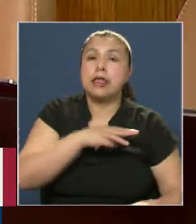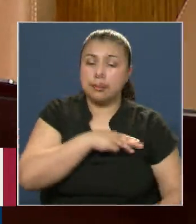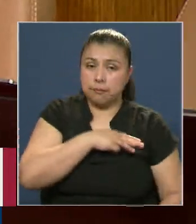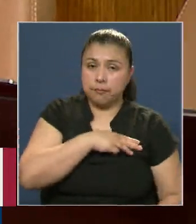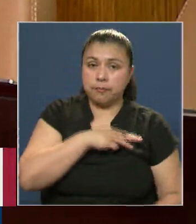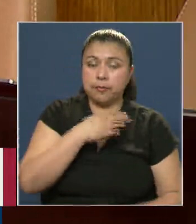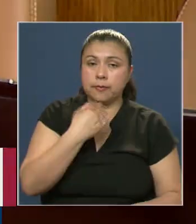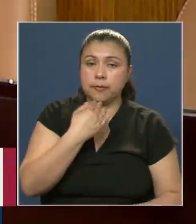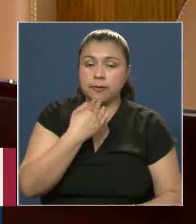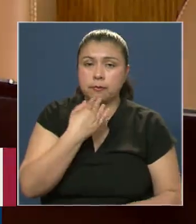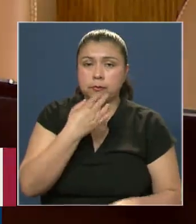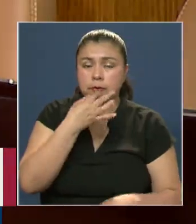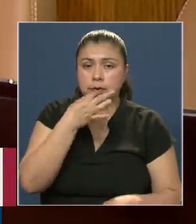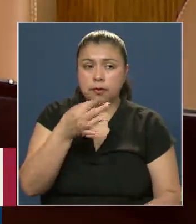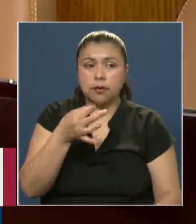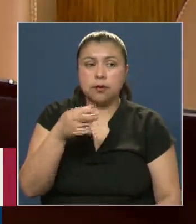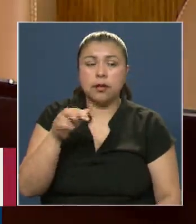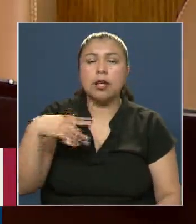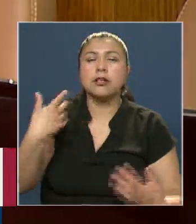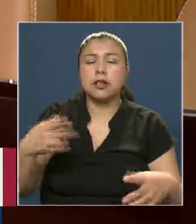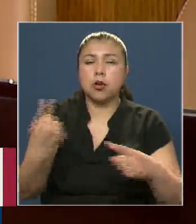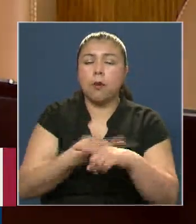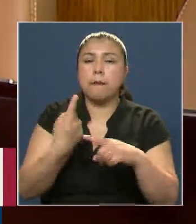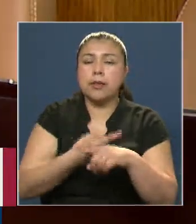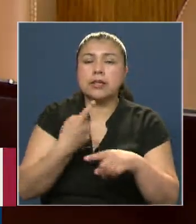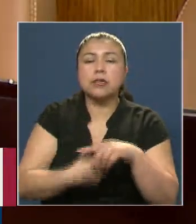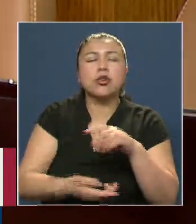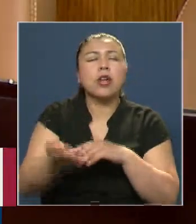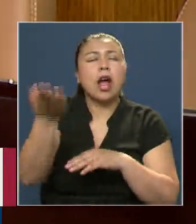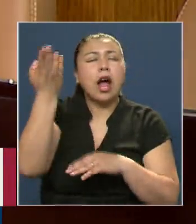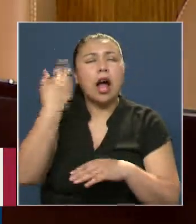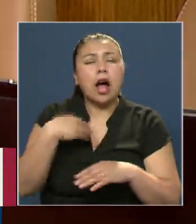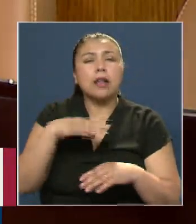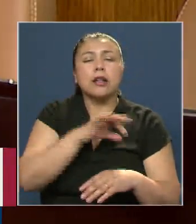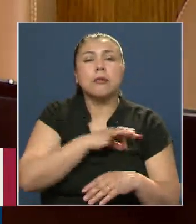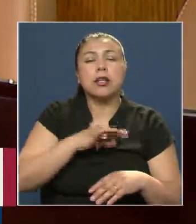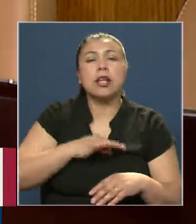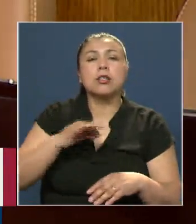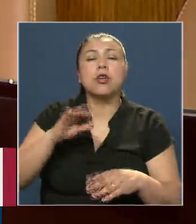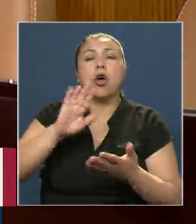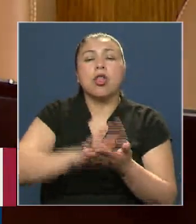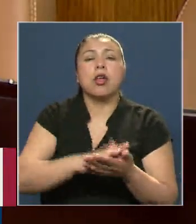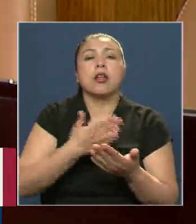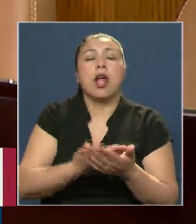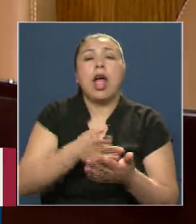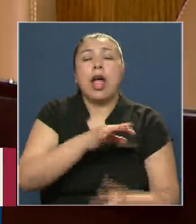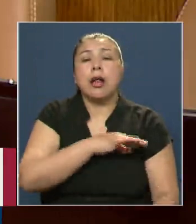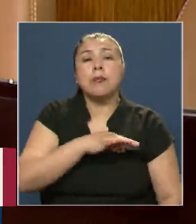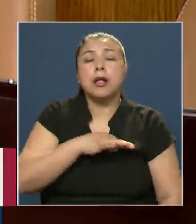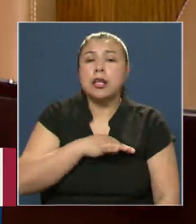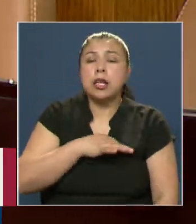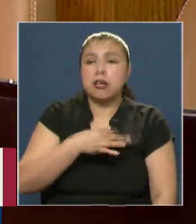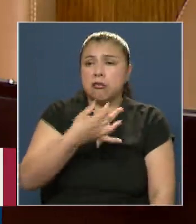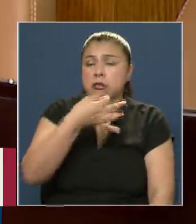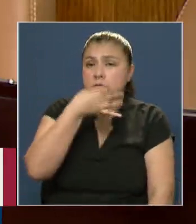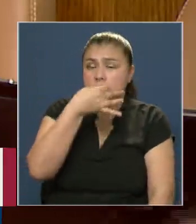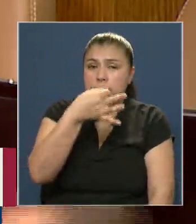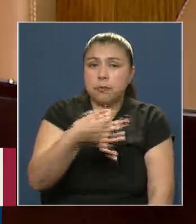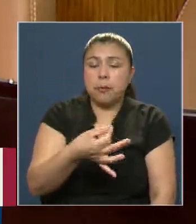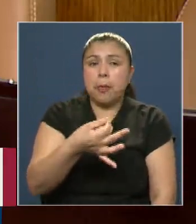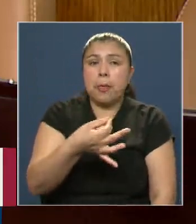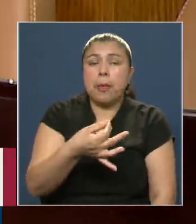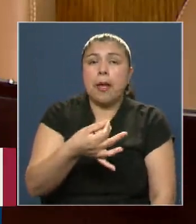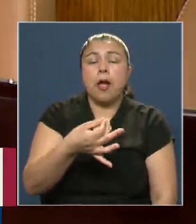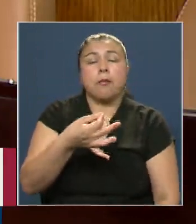Afortunadamente, señor presidente, después de la conversación que sostuvimos con el ministro de Salud mostró toda